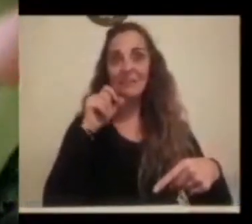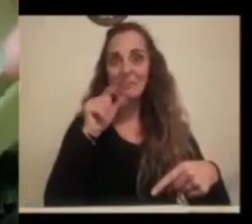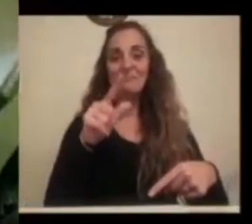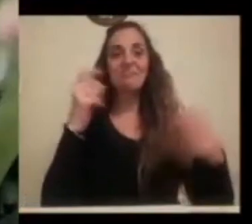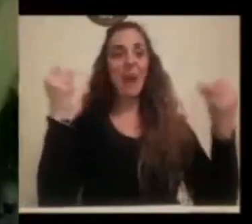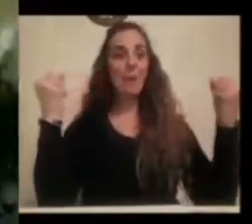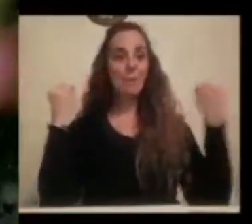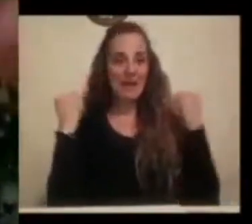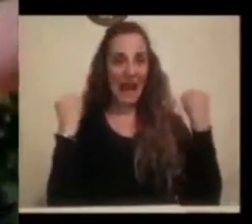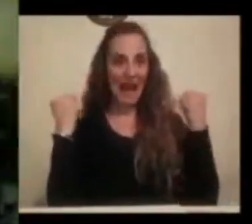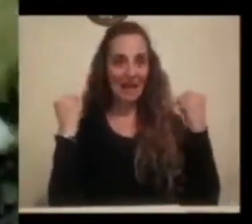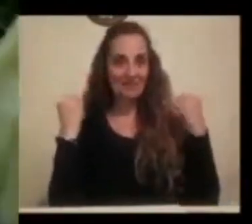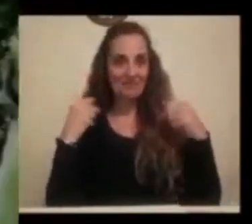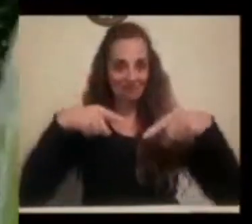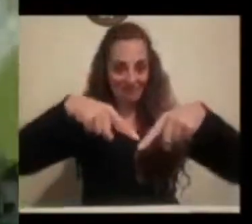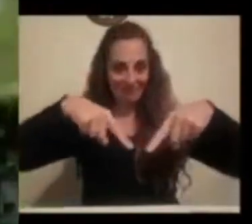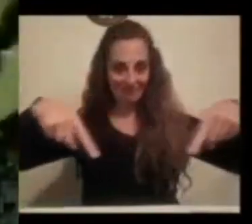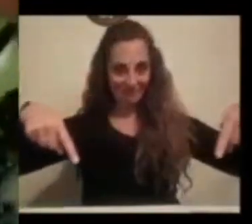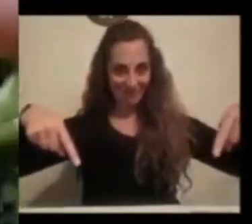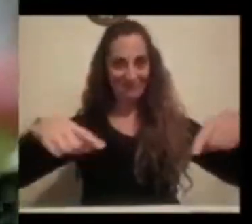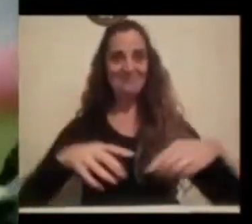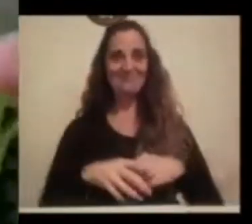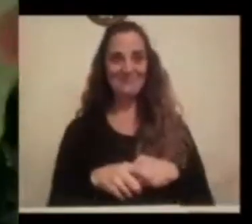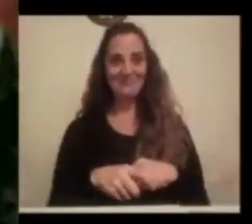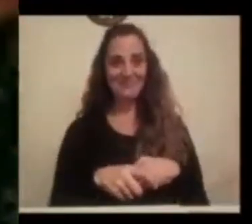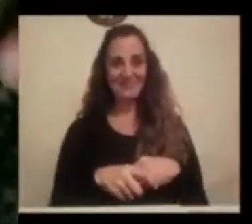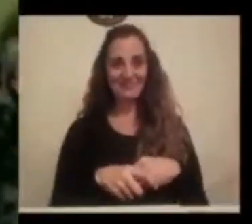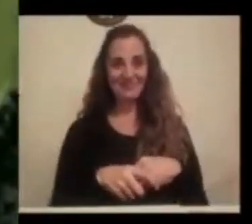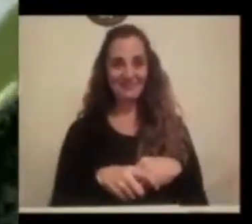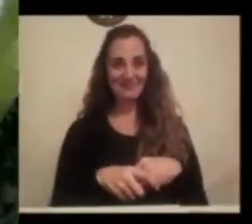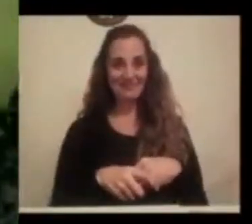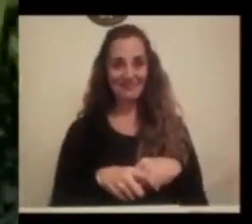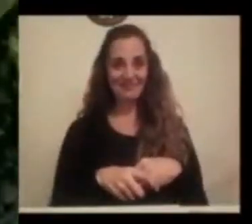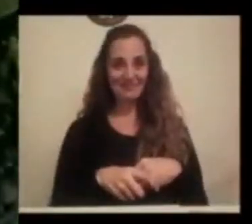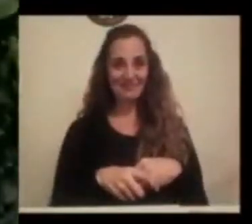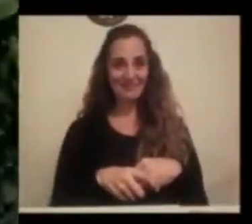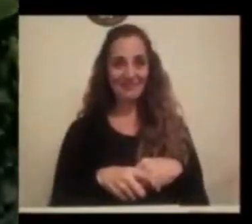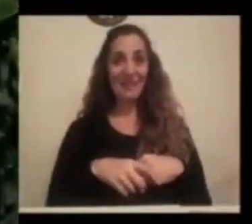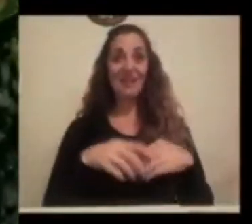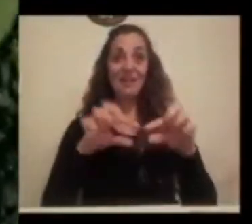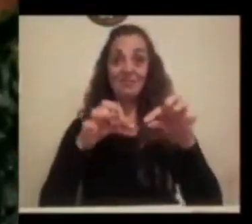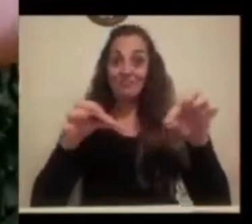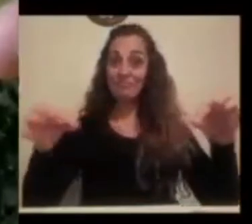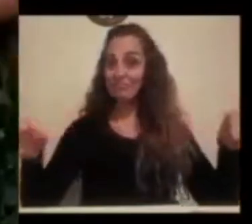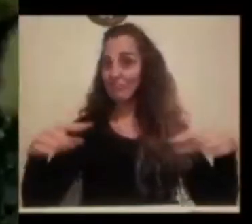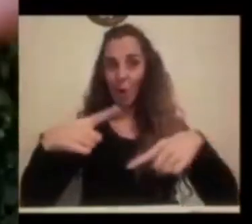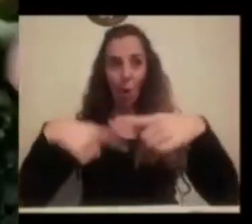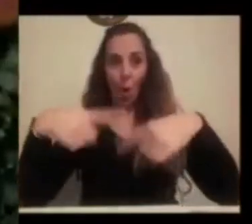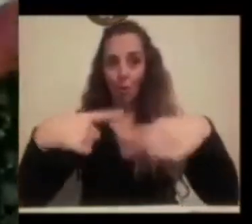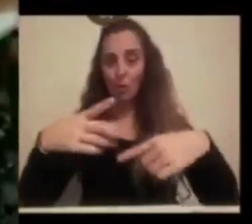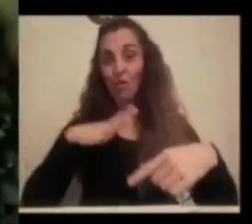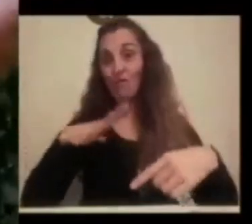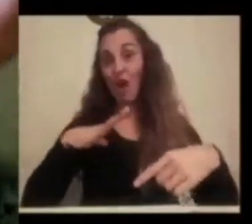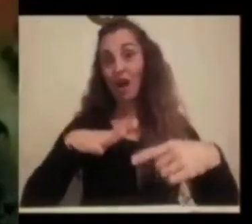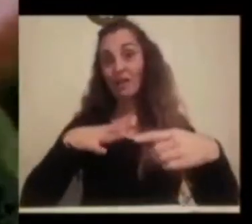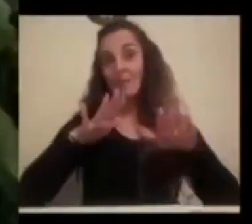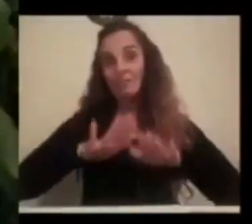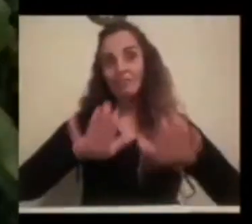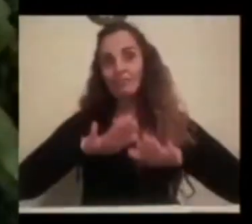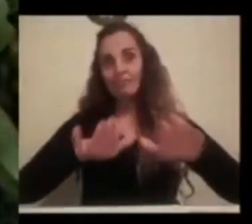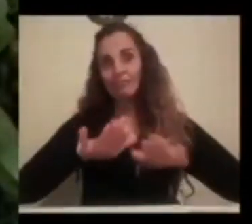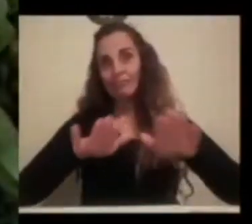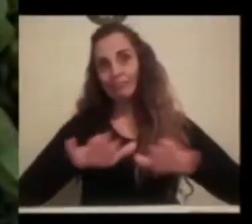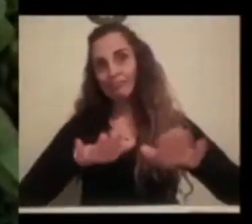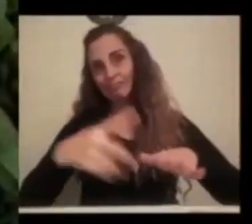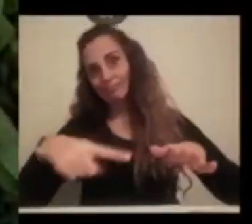¿Sí? Tagliatelles de espinaca. Bien. Ahora voy a estirar y a cortar todo el resto